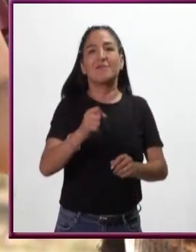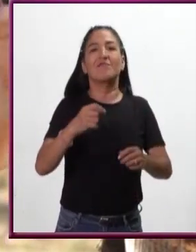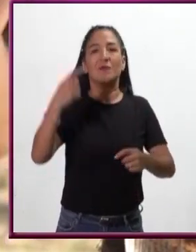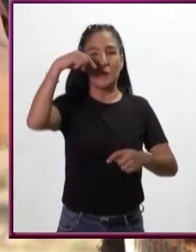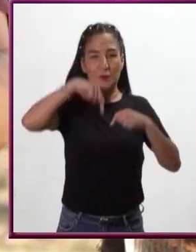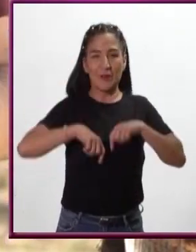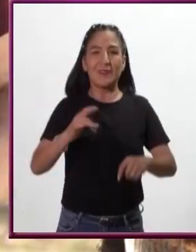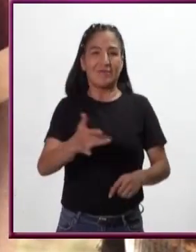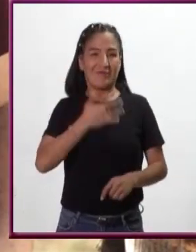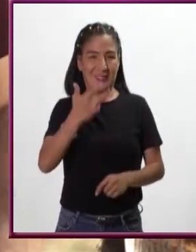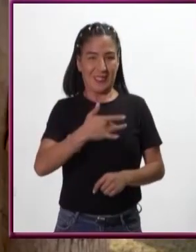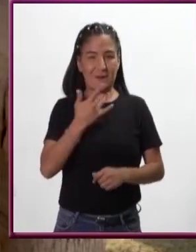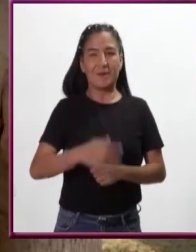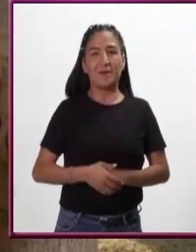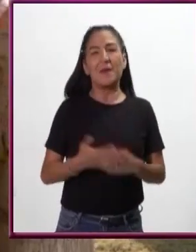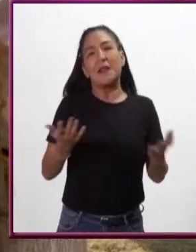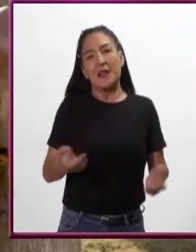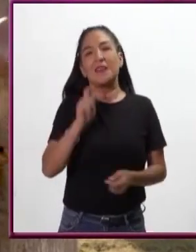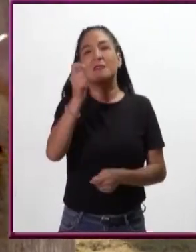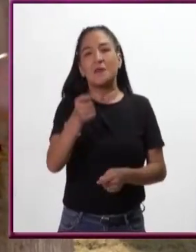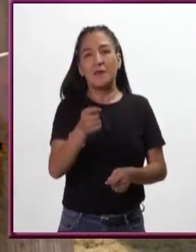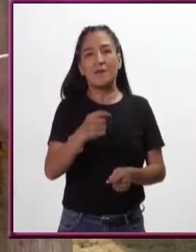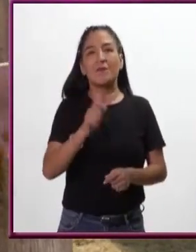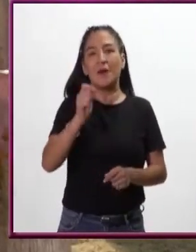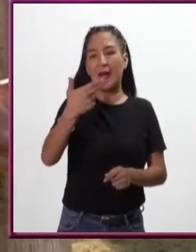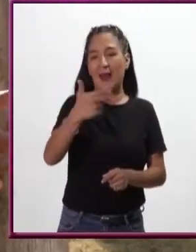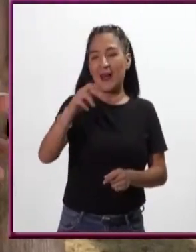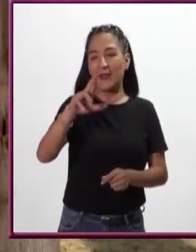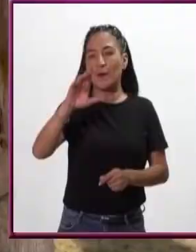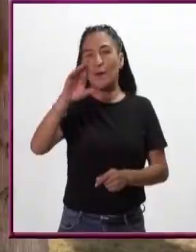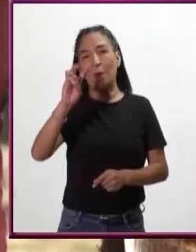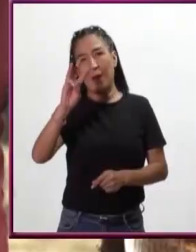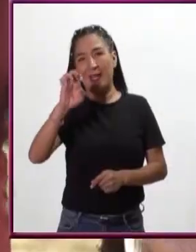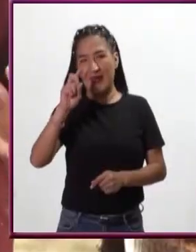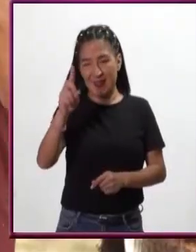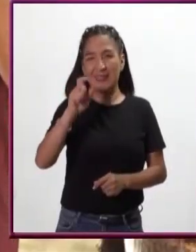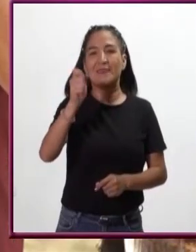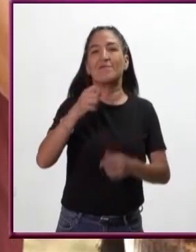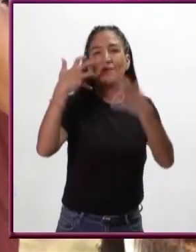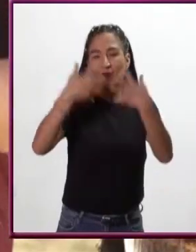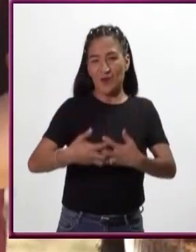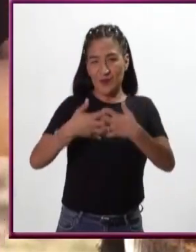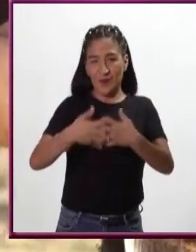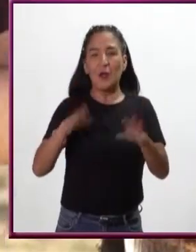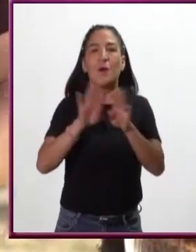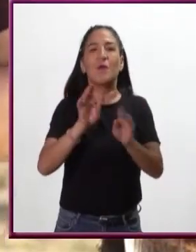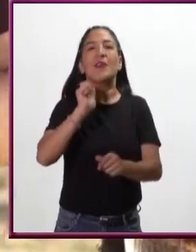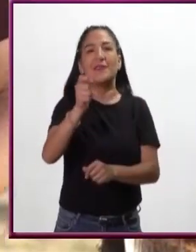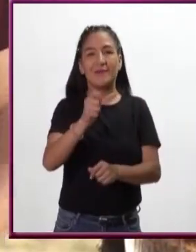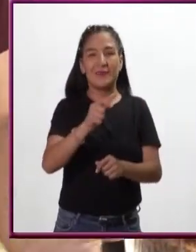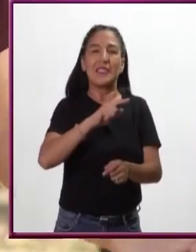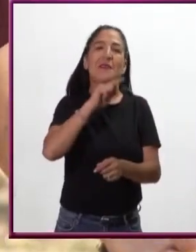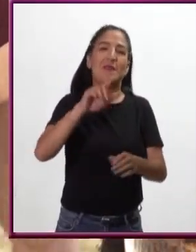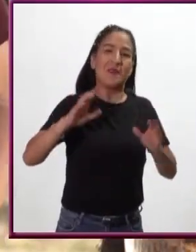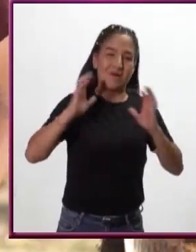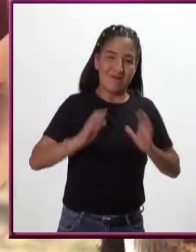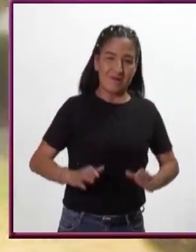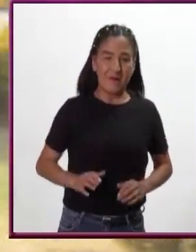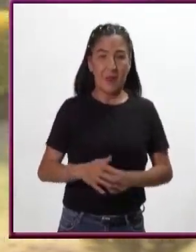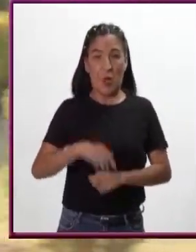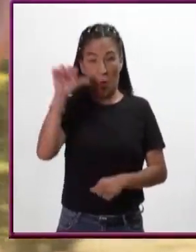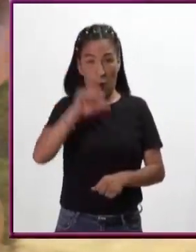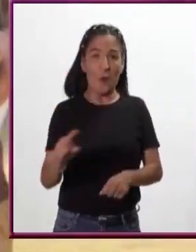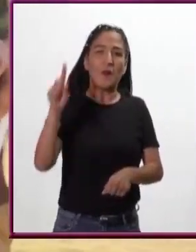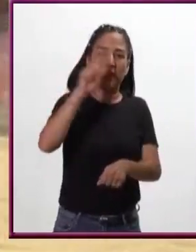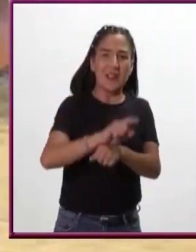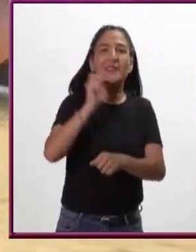los órganos sensitivos, lo que sería el hardware del proceso, principalmente mediante la disección de cadáveres.